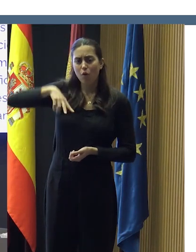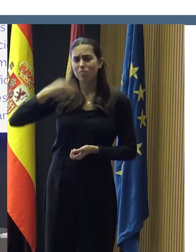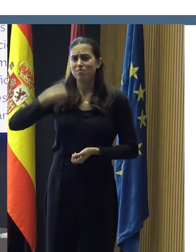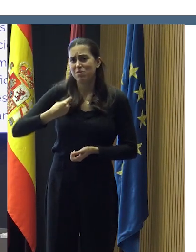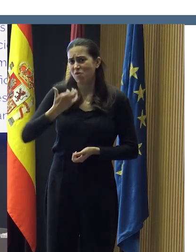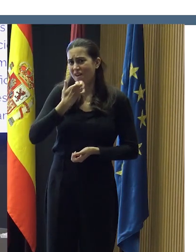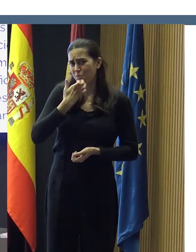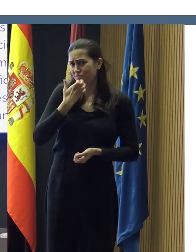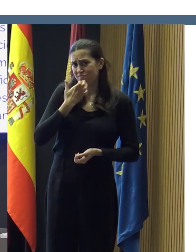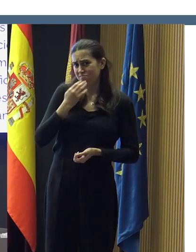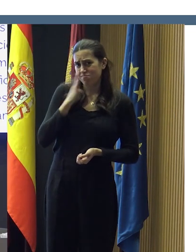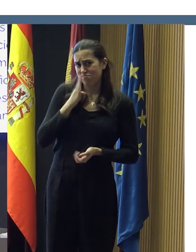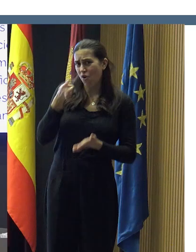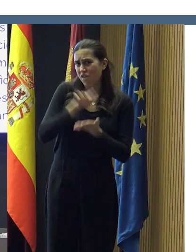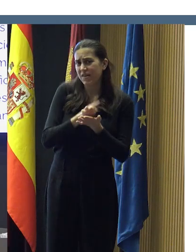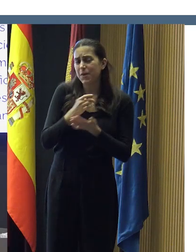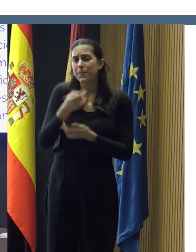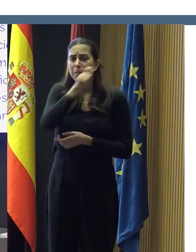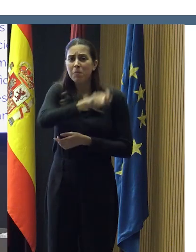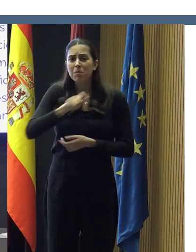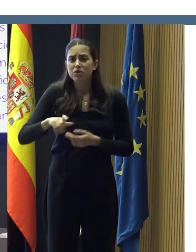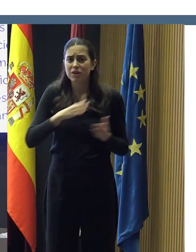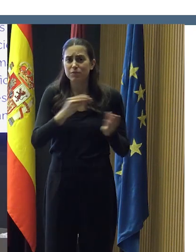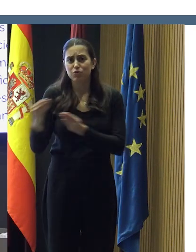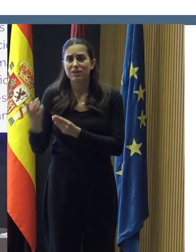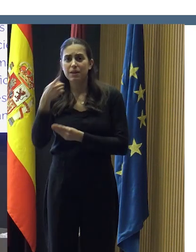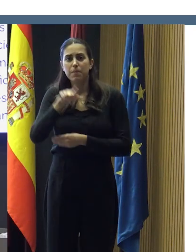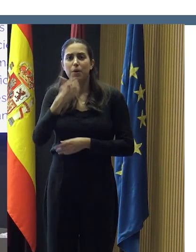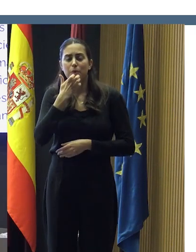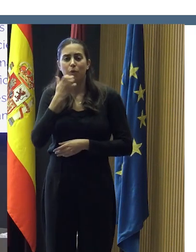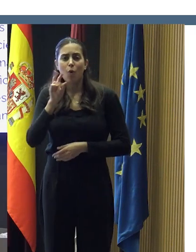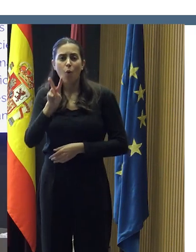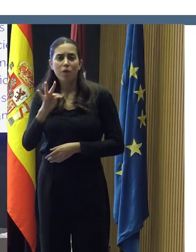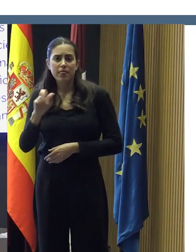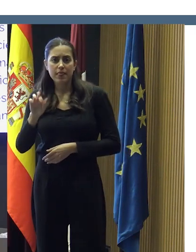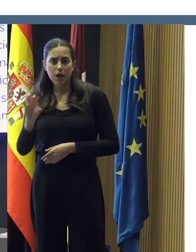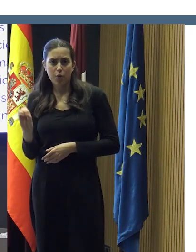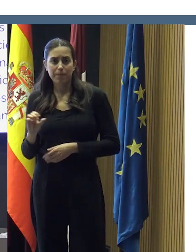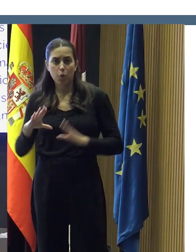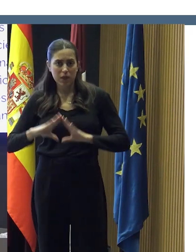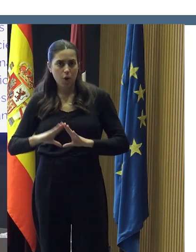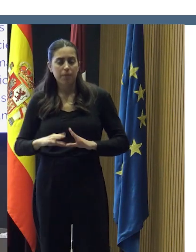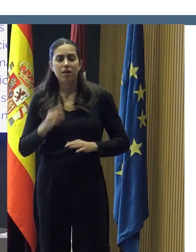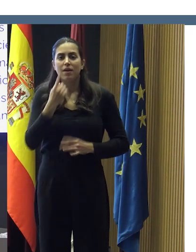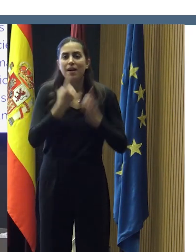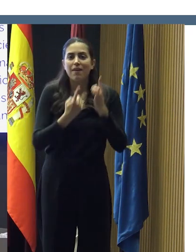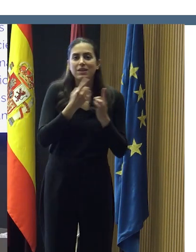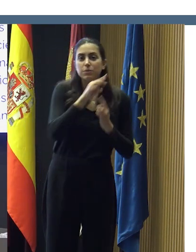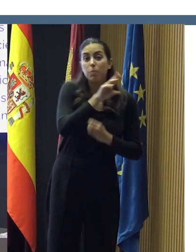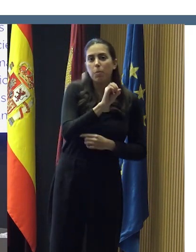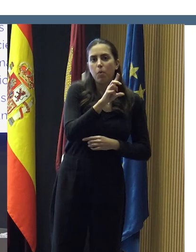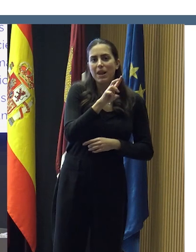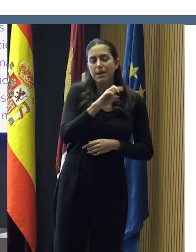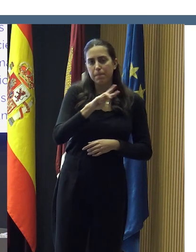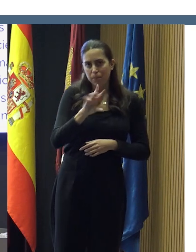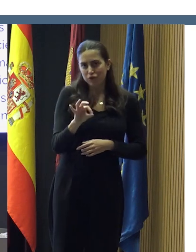antes. Muchas personas tienen, y en el útero, crecen pólipos y esos pólipos son tumores benignos.